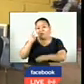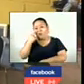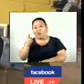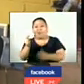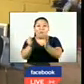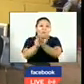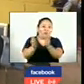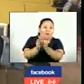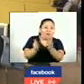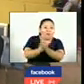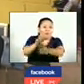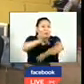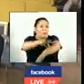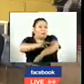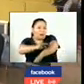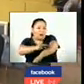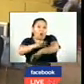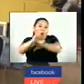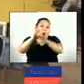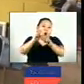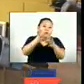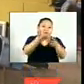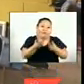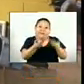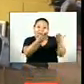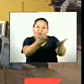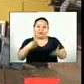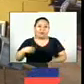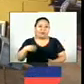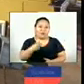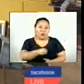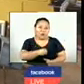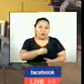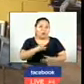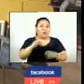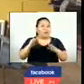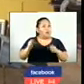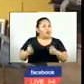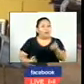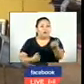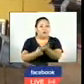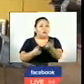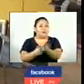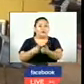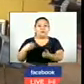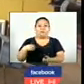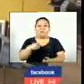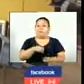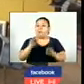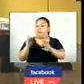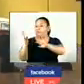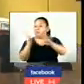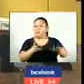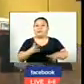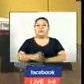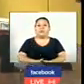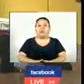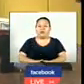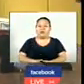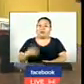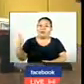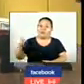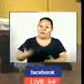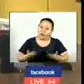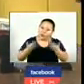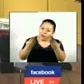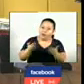pequeño problema de piel y por no buscar ayuda o darle la asistencia médica necesaria los abandonan hay que ayudar a